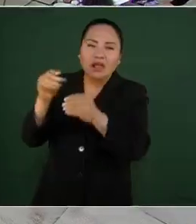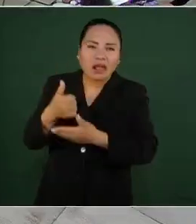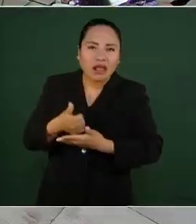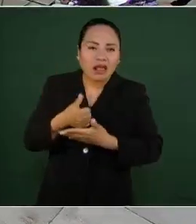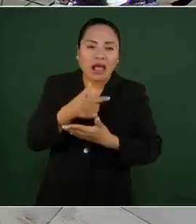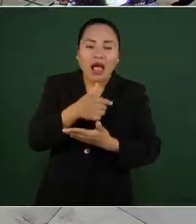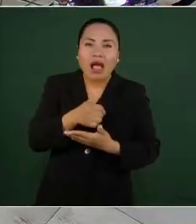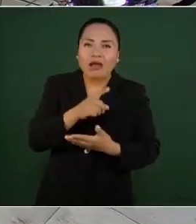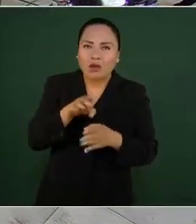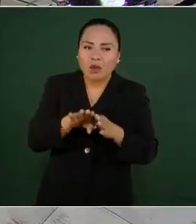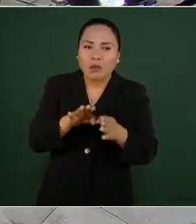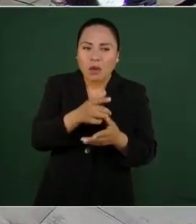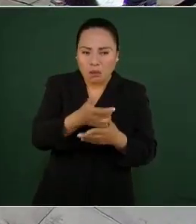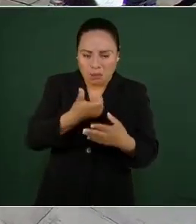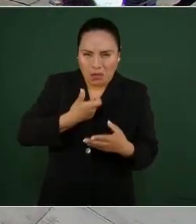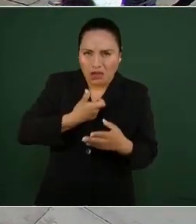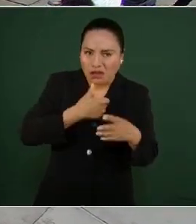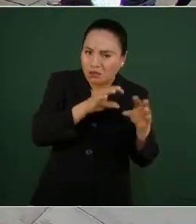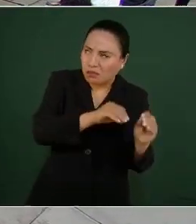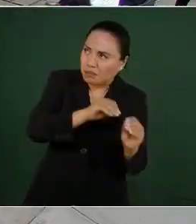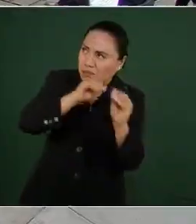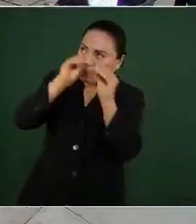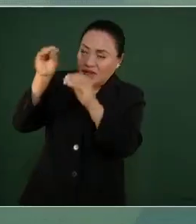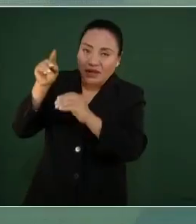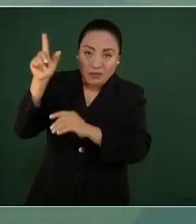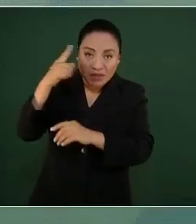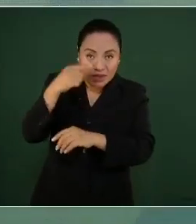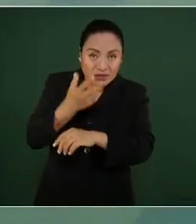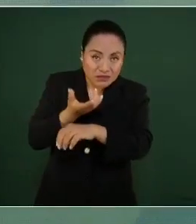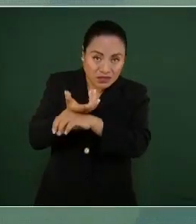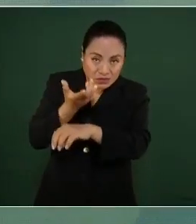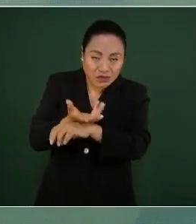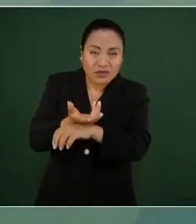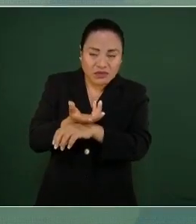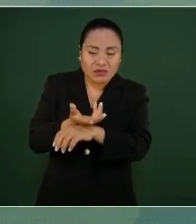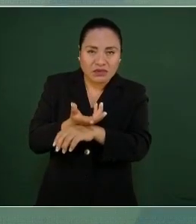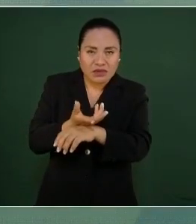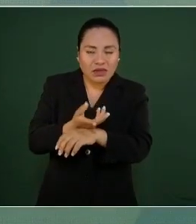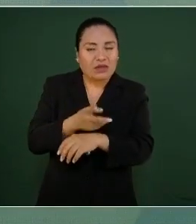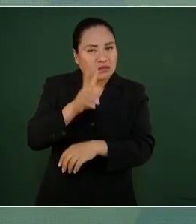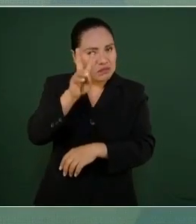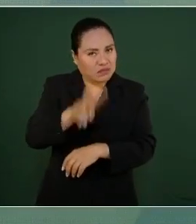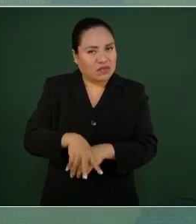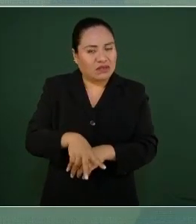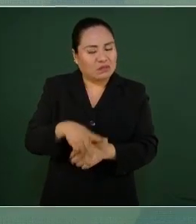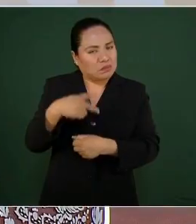la travesía hacia el norte es muy riesgosa,